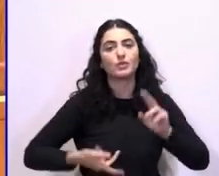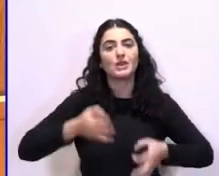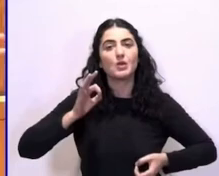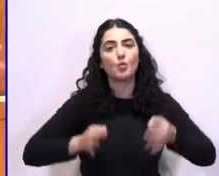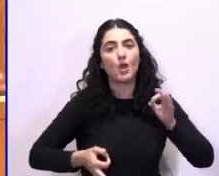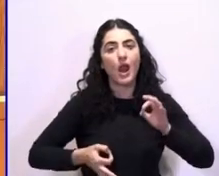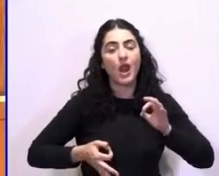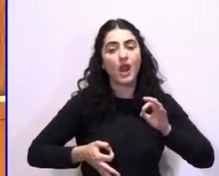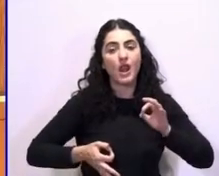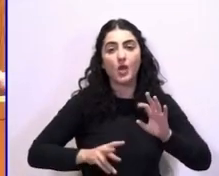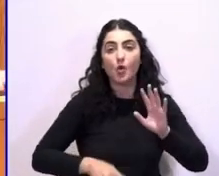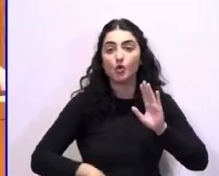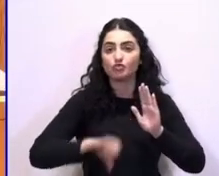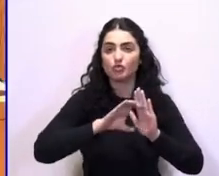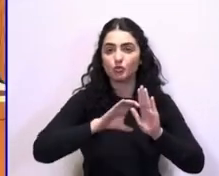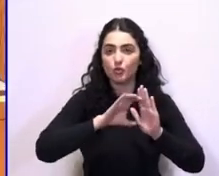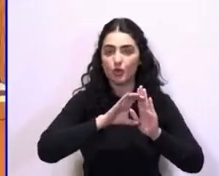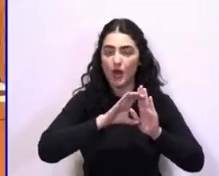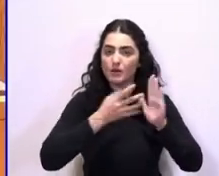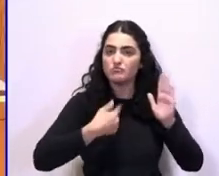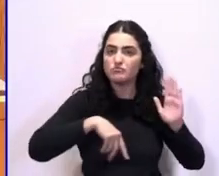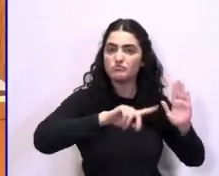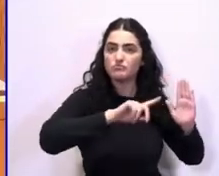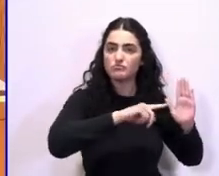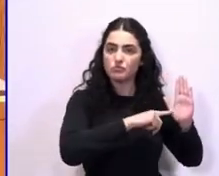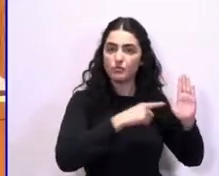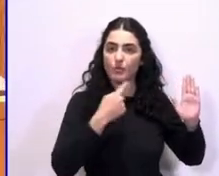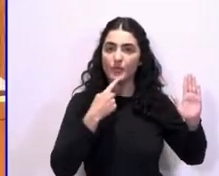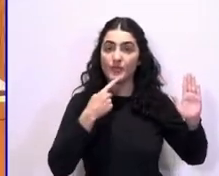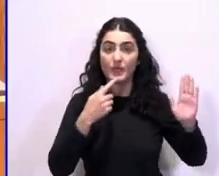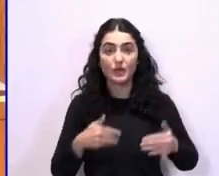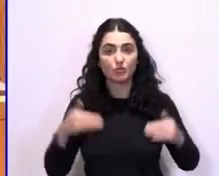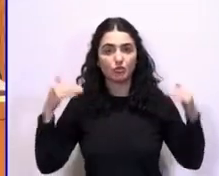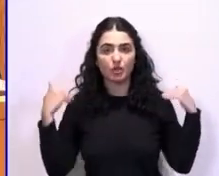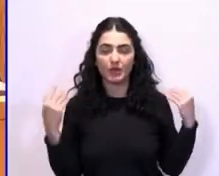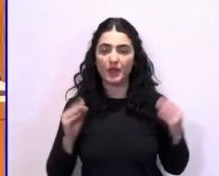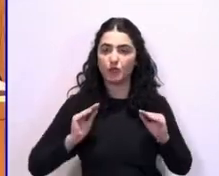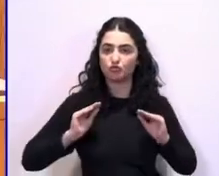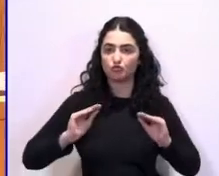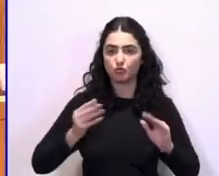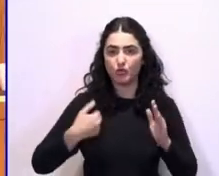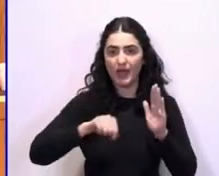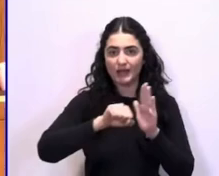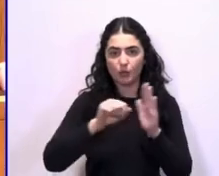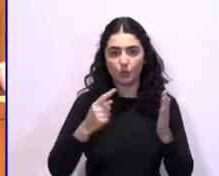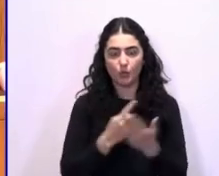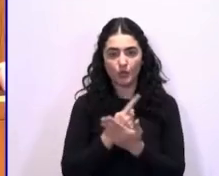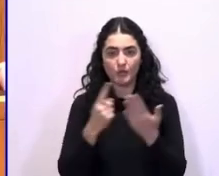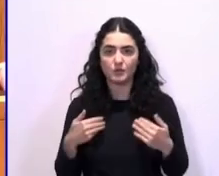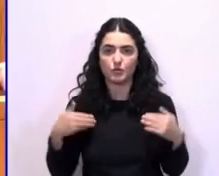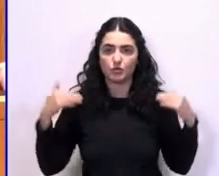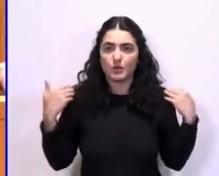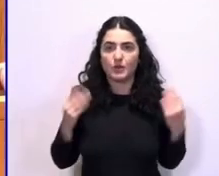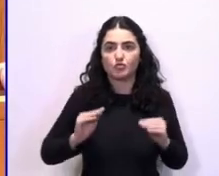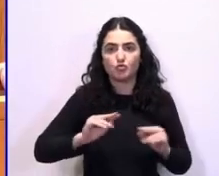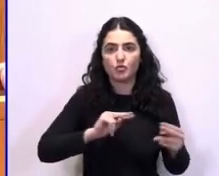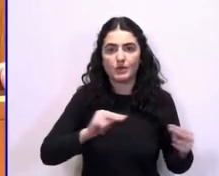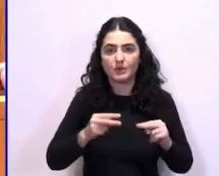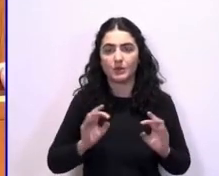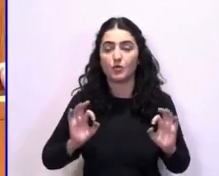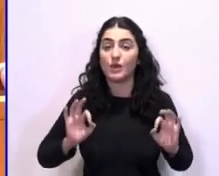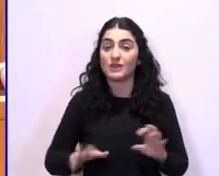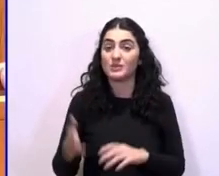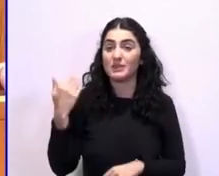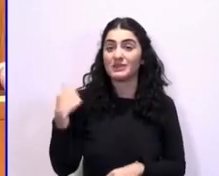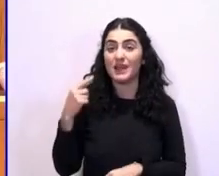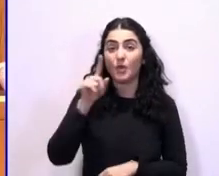que es indiscutible, que es a quien compete la interpretación de ese artículo 16. Y lo hizo ya en el año 82. En